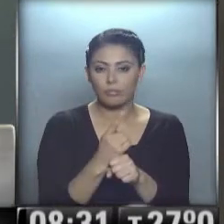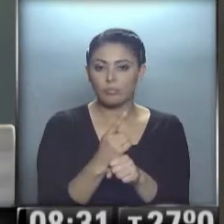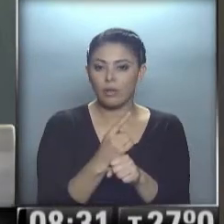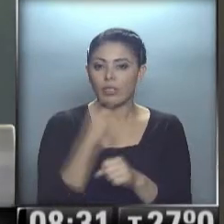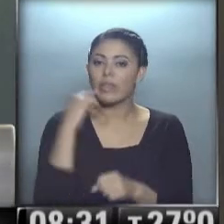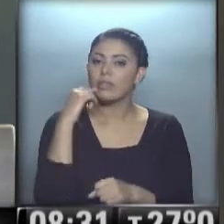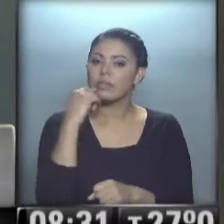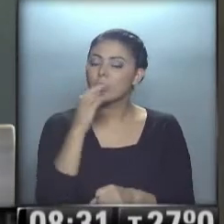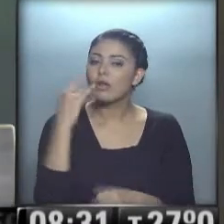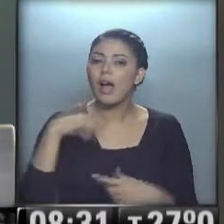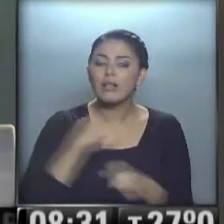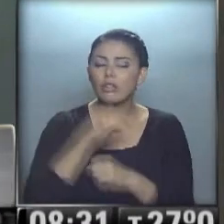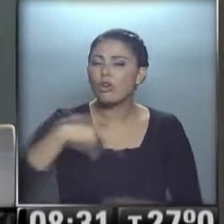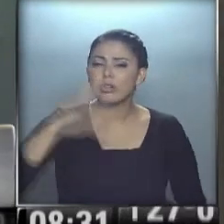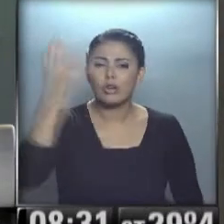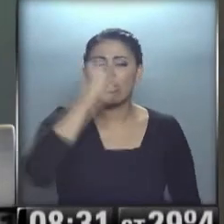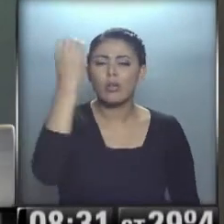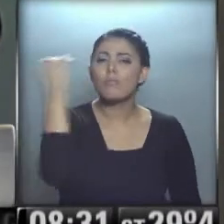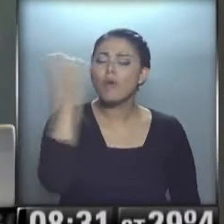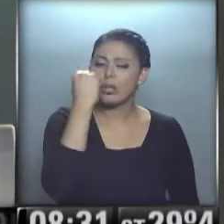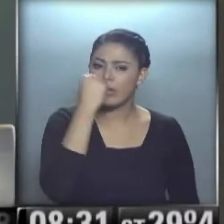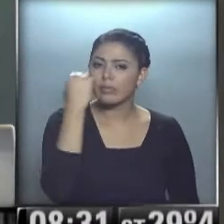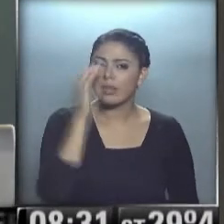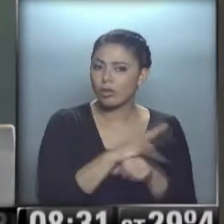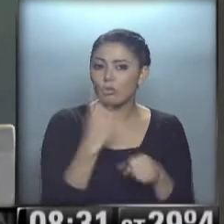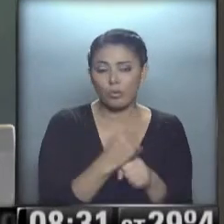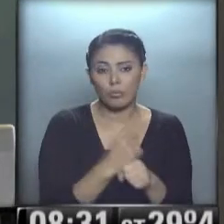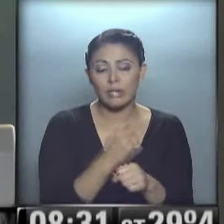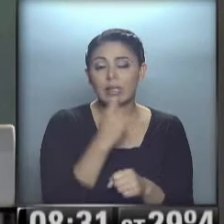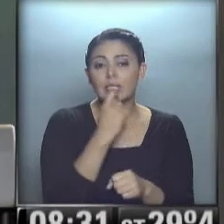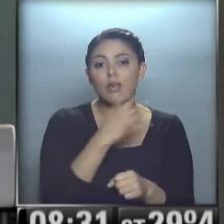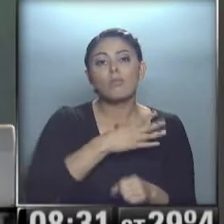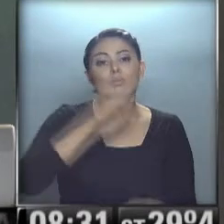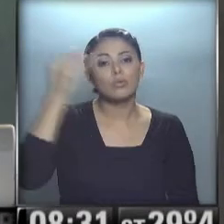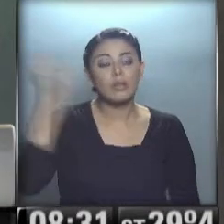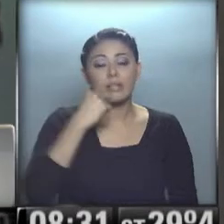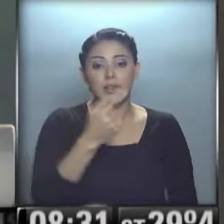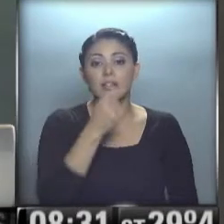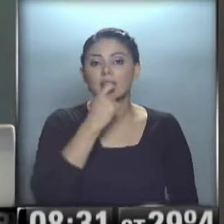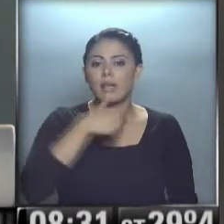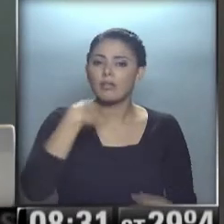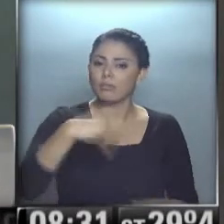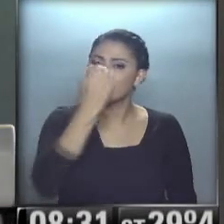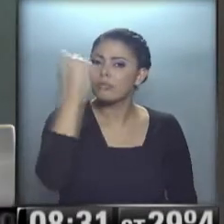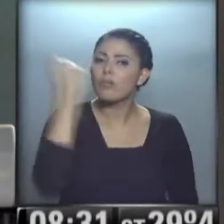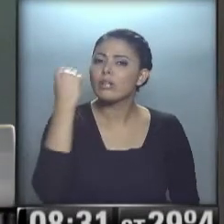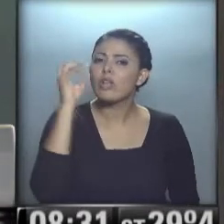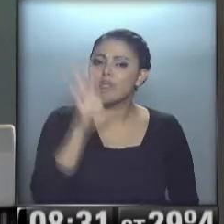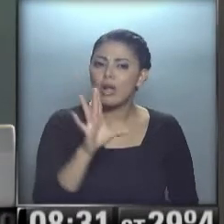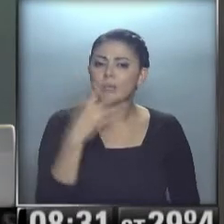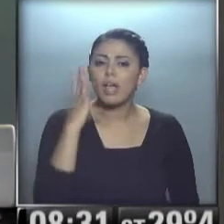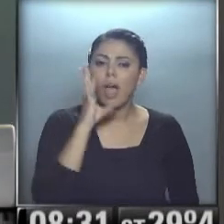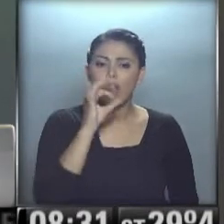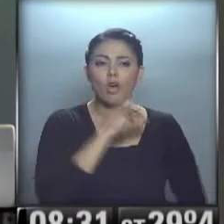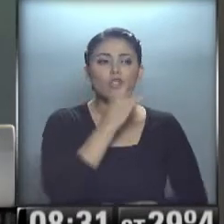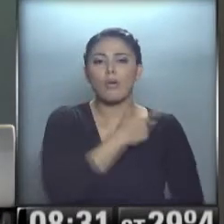soslayar los grandes logros. Y si bien es cierto que muchas veces se dice que para los grandes logros es solamente una tarea de divulgación